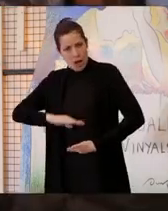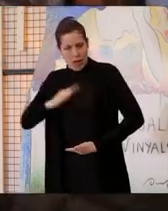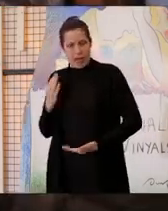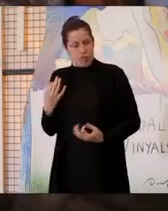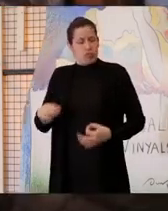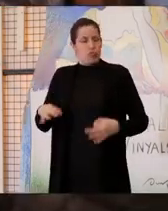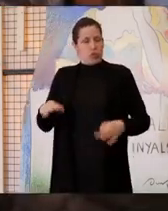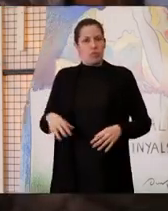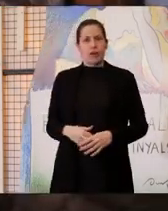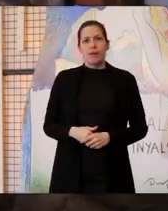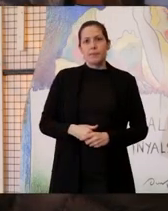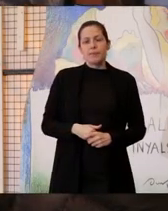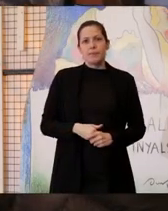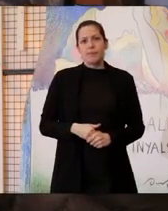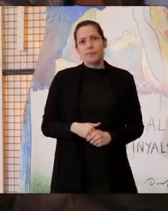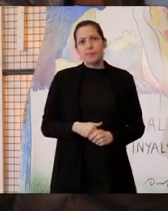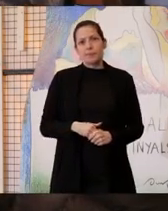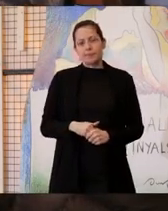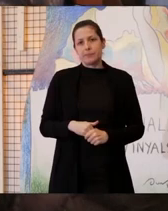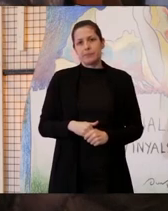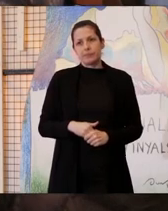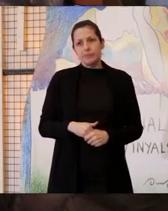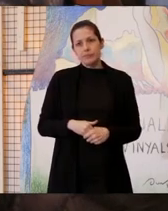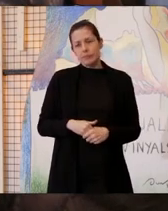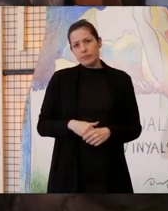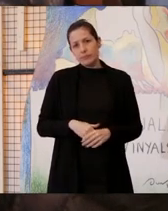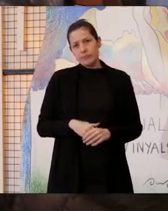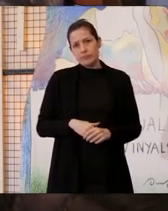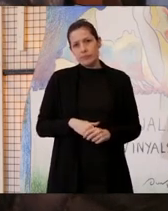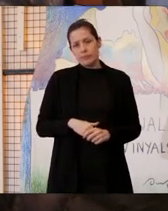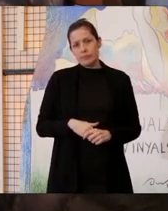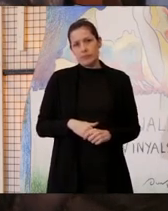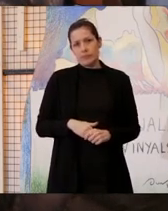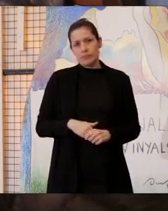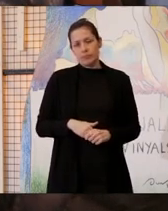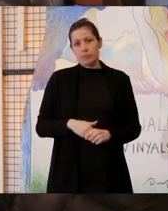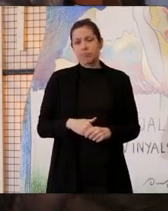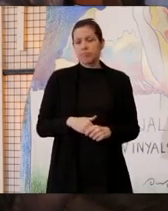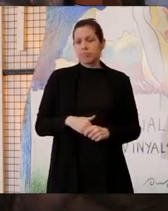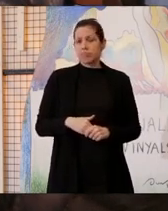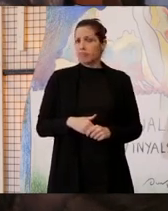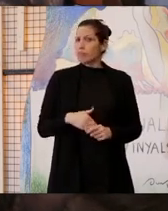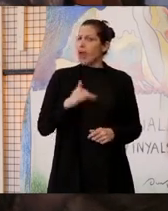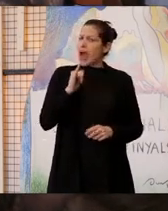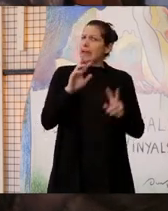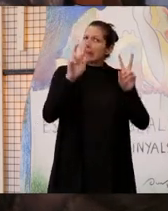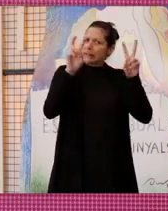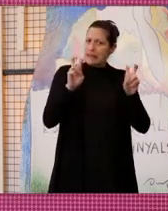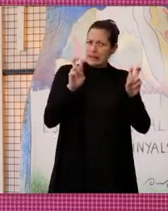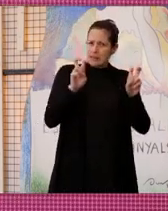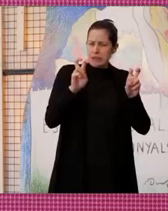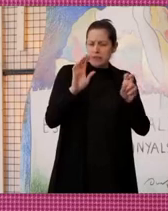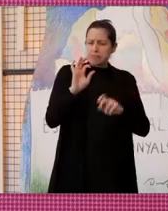natural de tal manera que hay muchas más hay hay un tema que sí